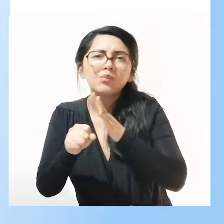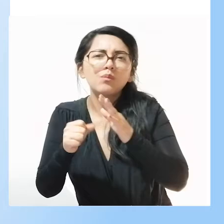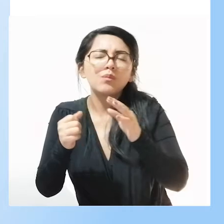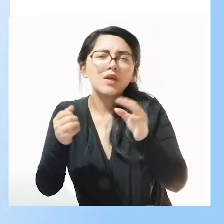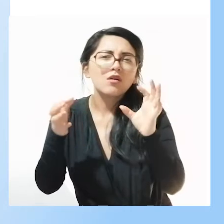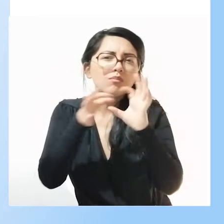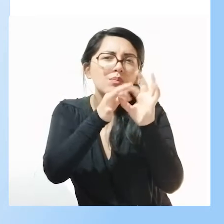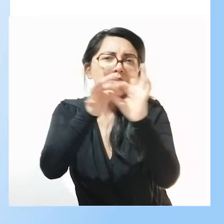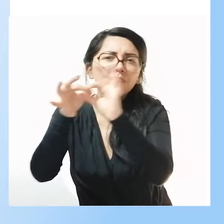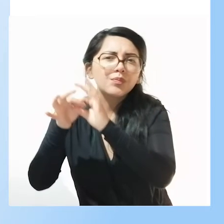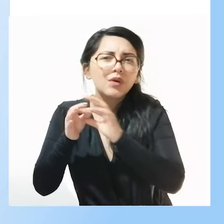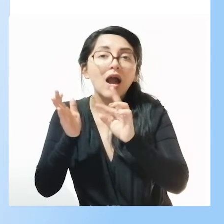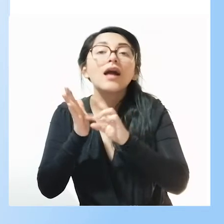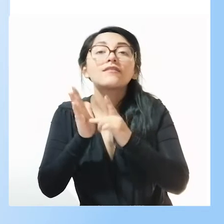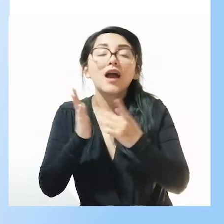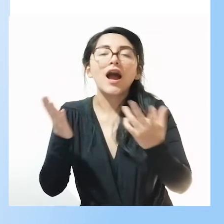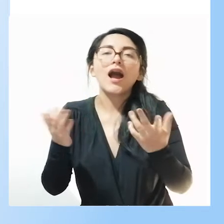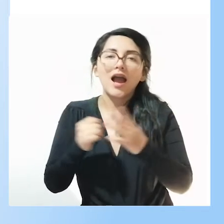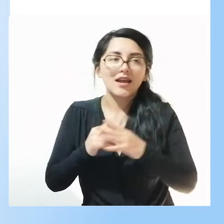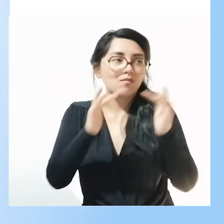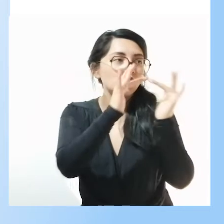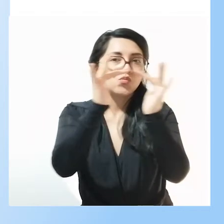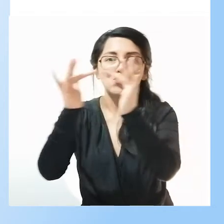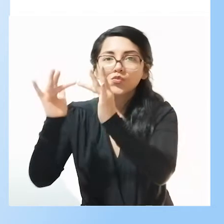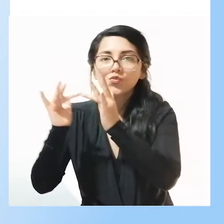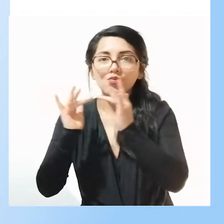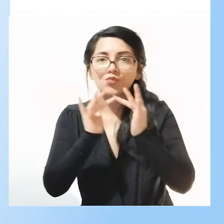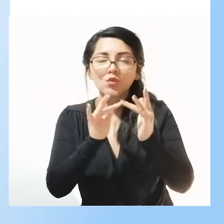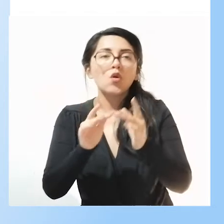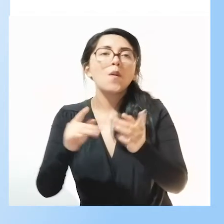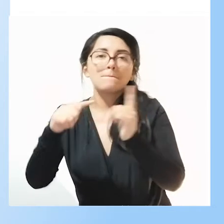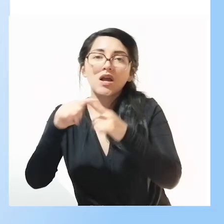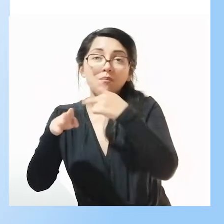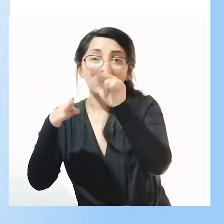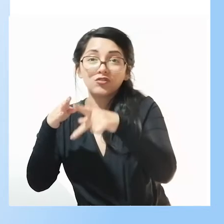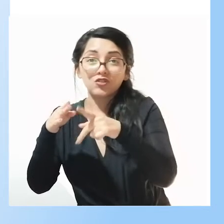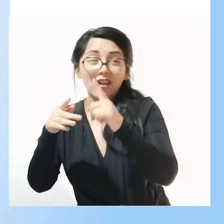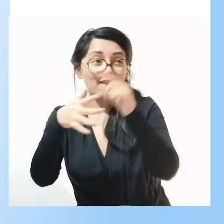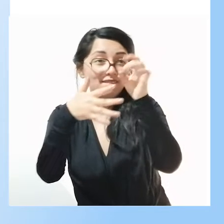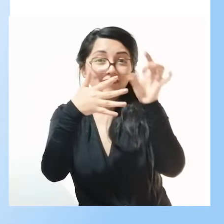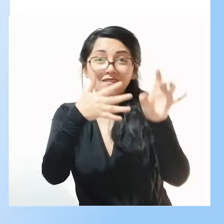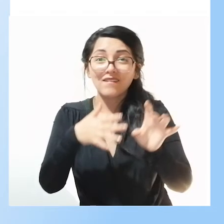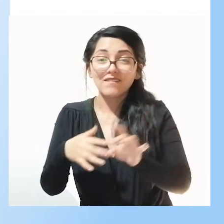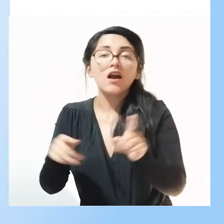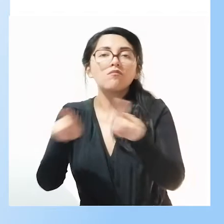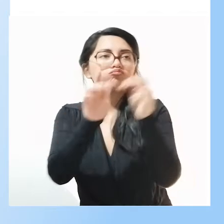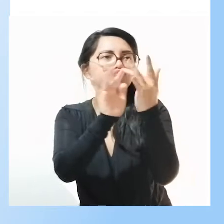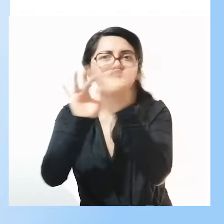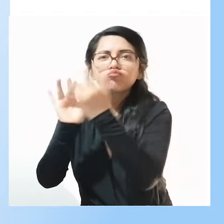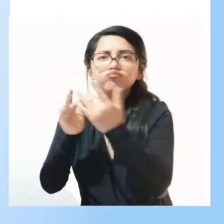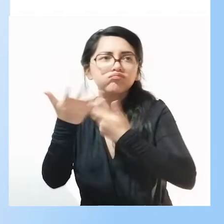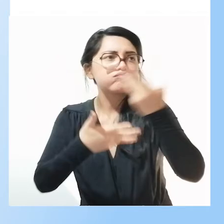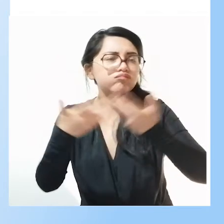y coordinación interdisciplinar. Desde este punto de vista, todos los profesionales tienen que coordinarse y todos